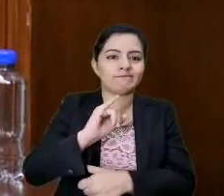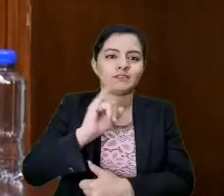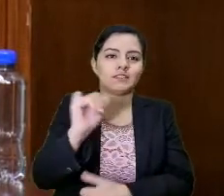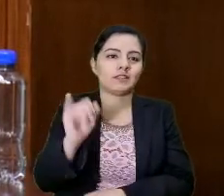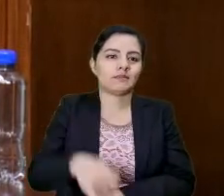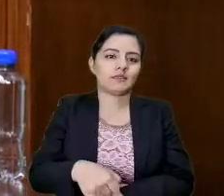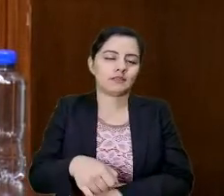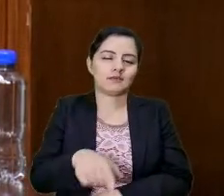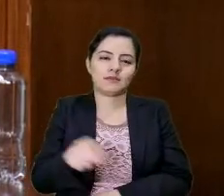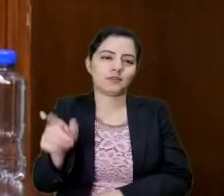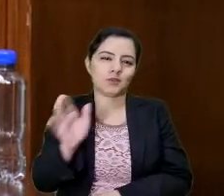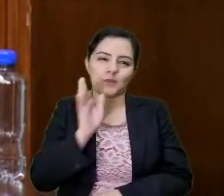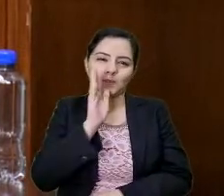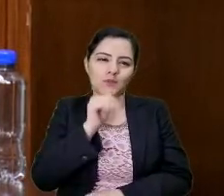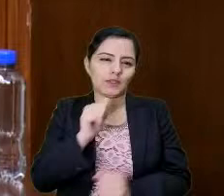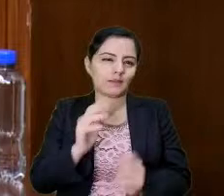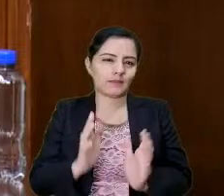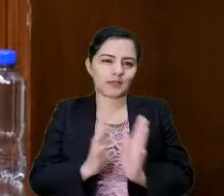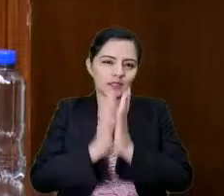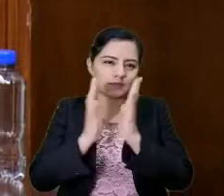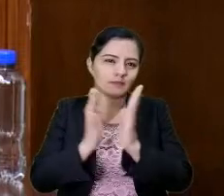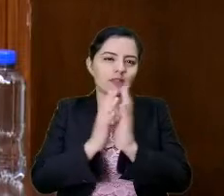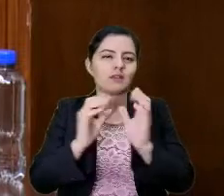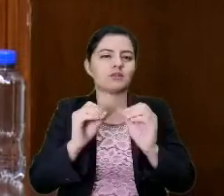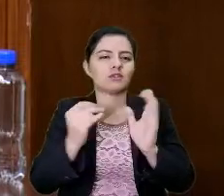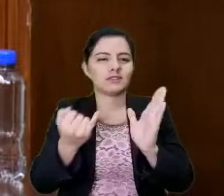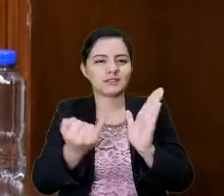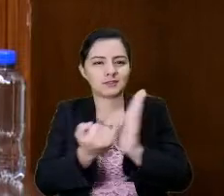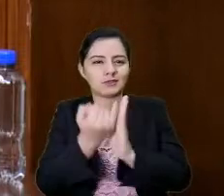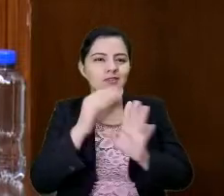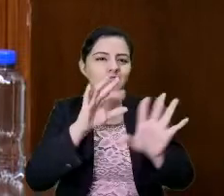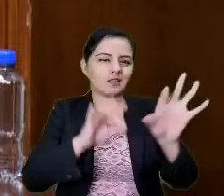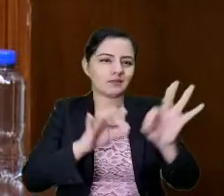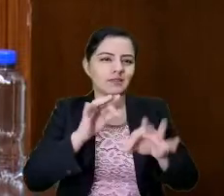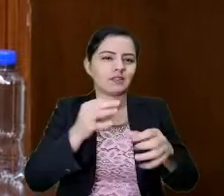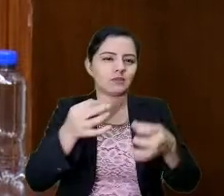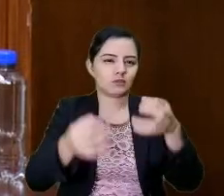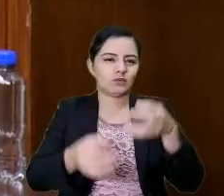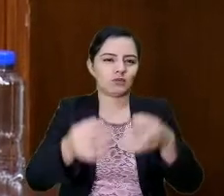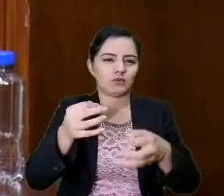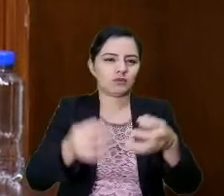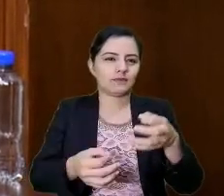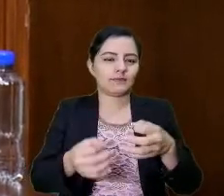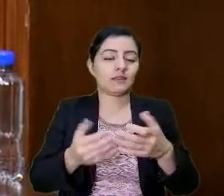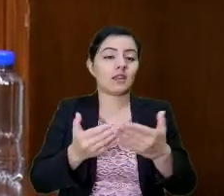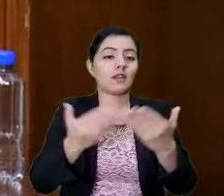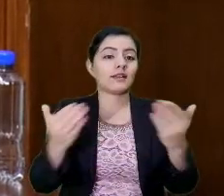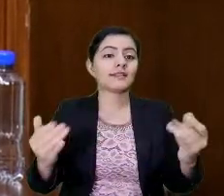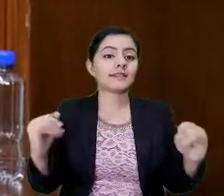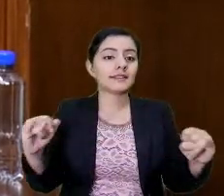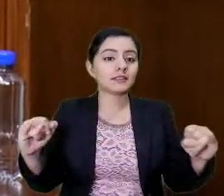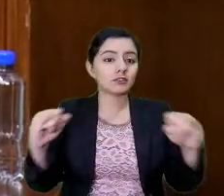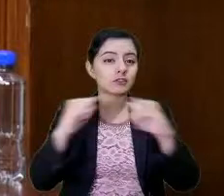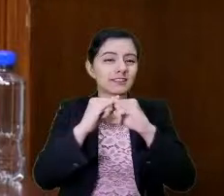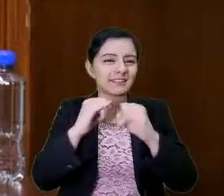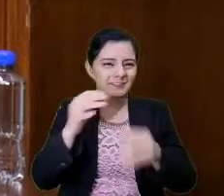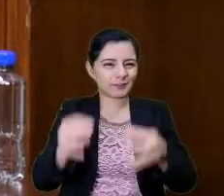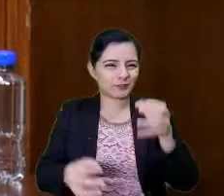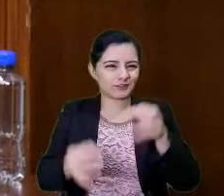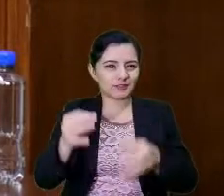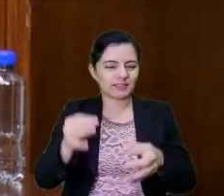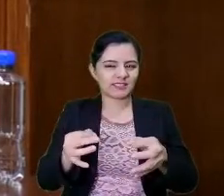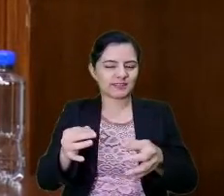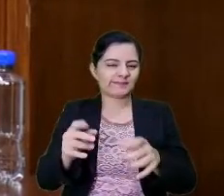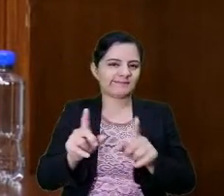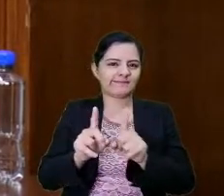este órgano jurisdiccional. Las instituciones de impartición de justicia tienen un distanciamiento muy marcado